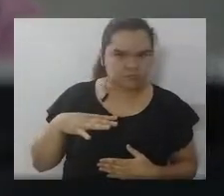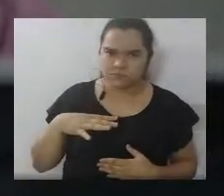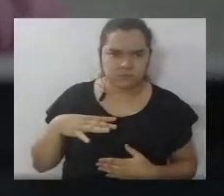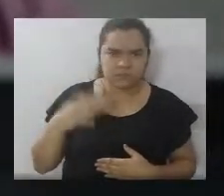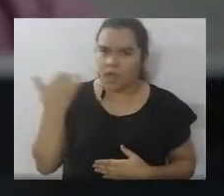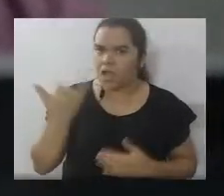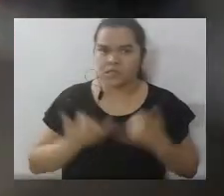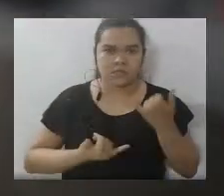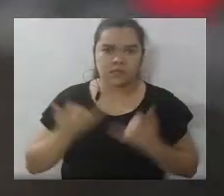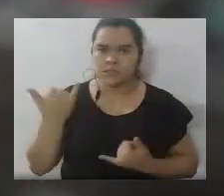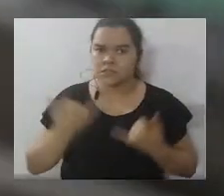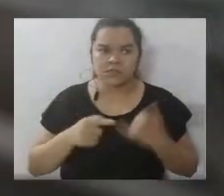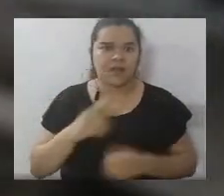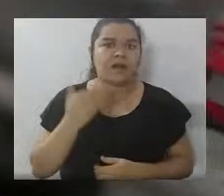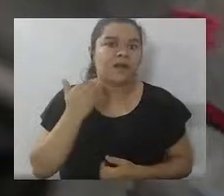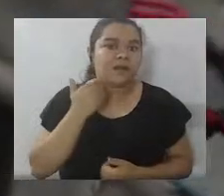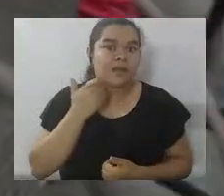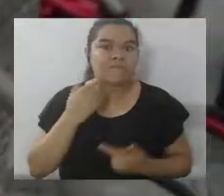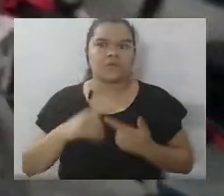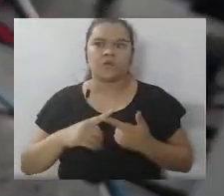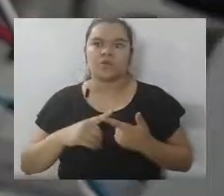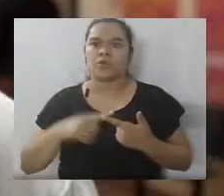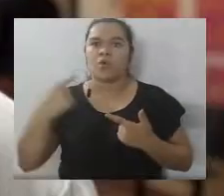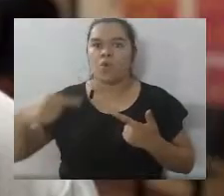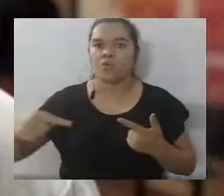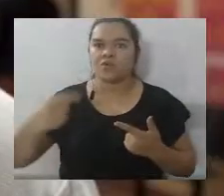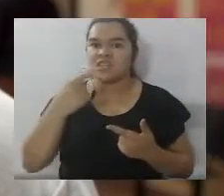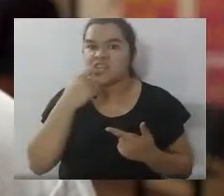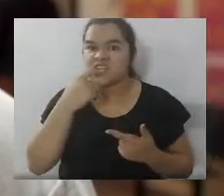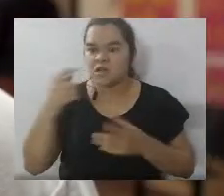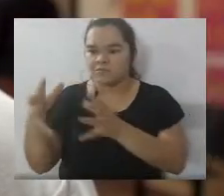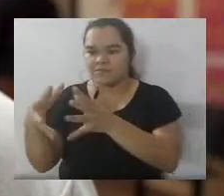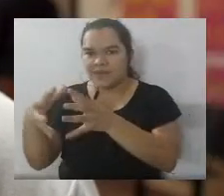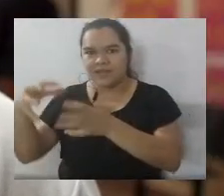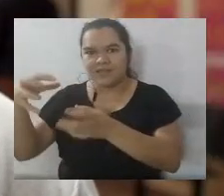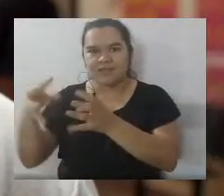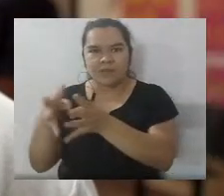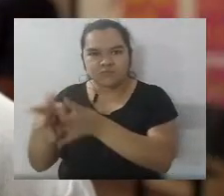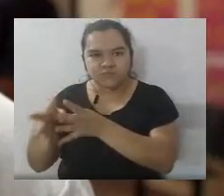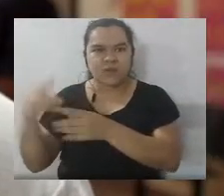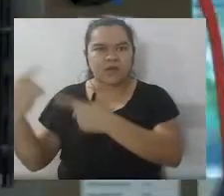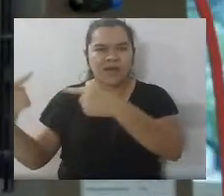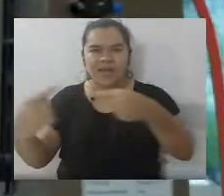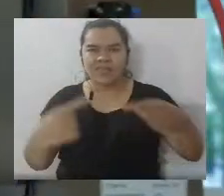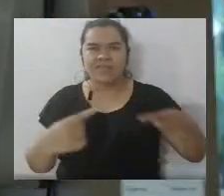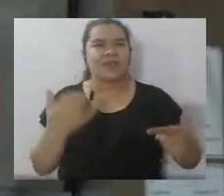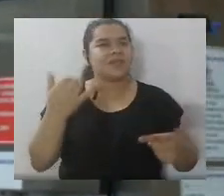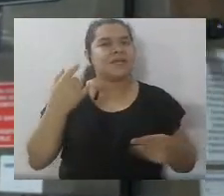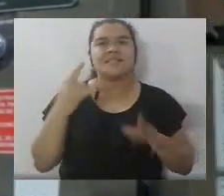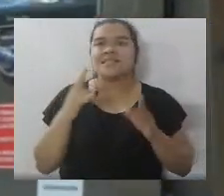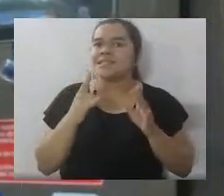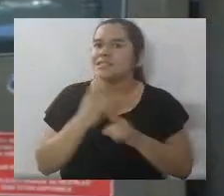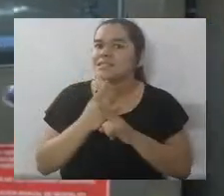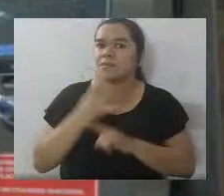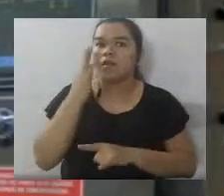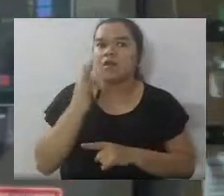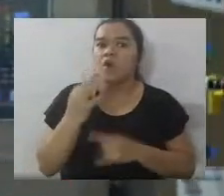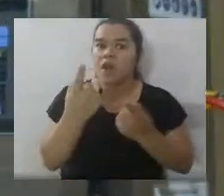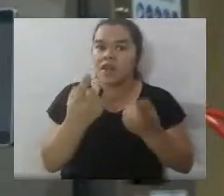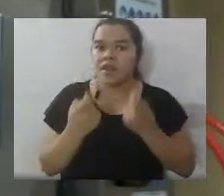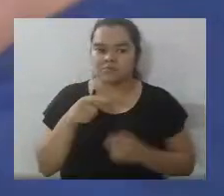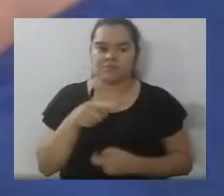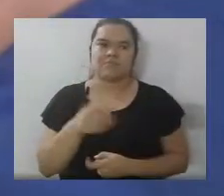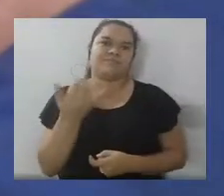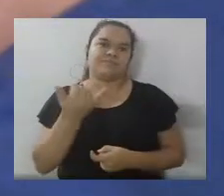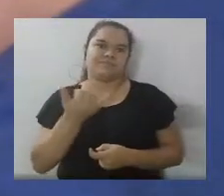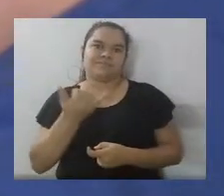bibliografía, nunca les falte soporte tecnológico, cosa que es nuestro objetivo, ¿no es cierto? Es decir, tratar